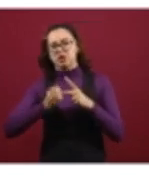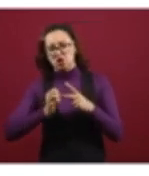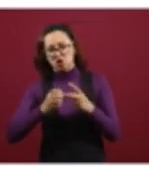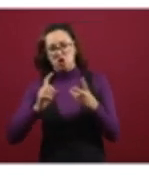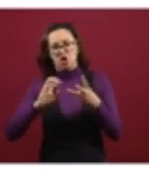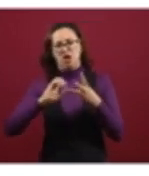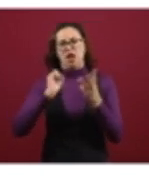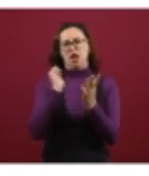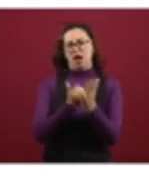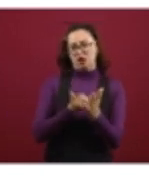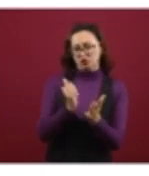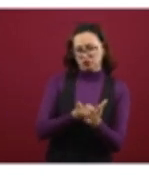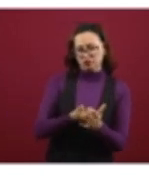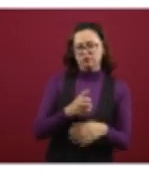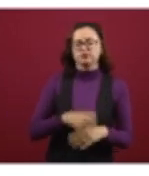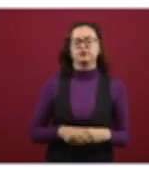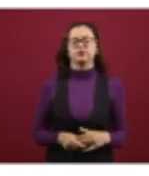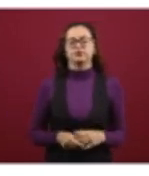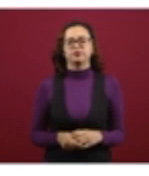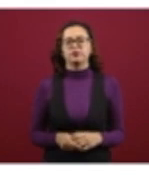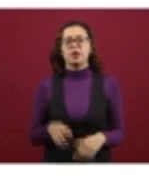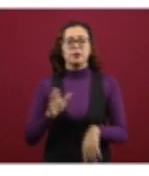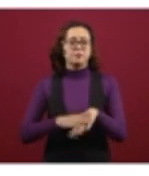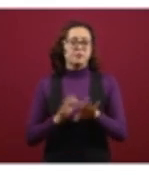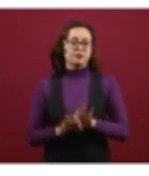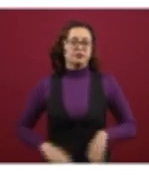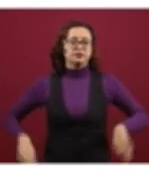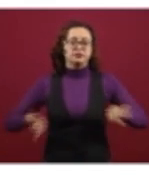resultado fundamental de que el